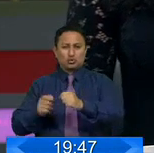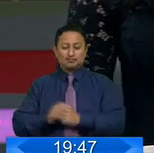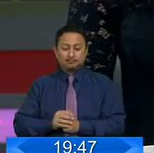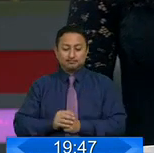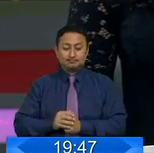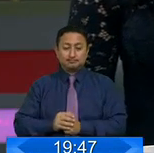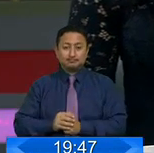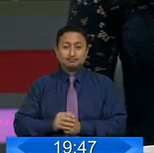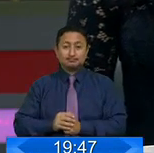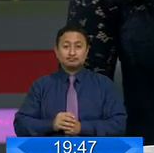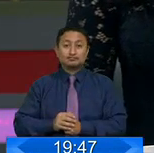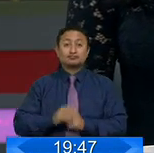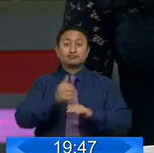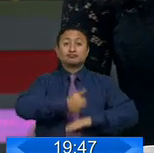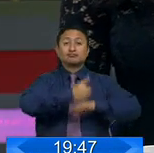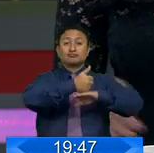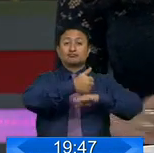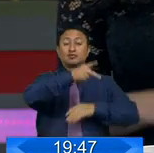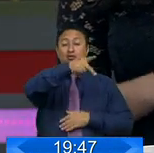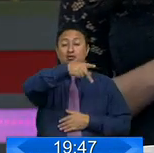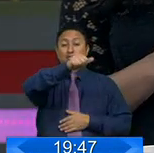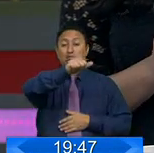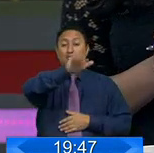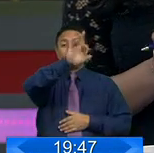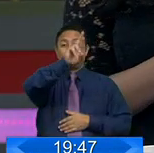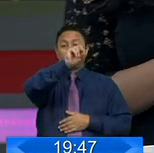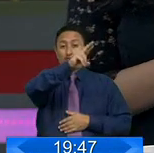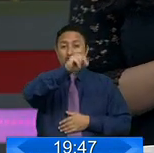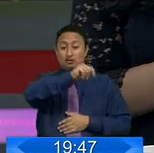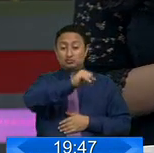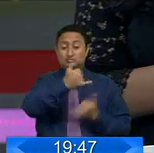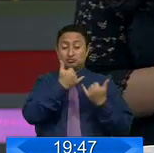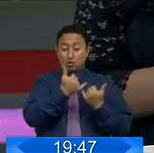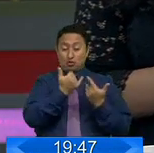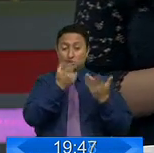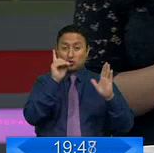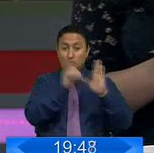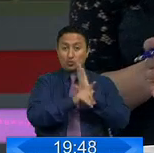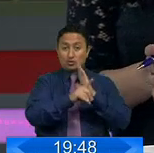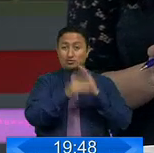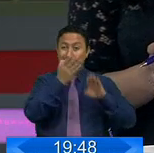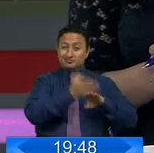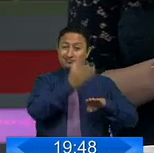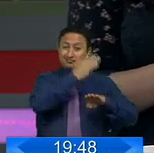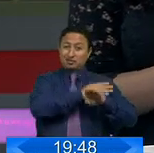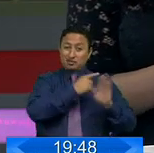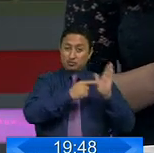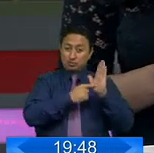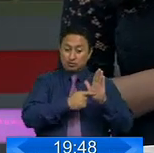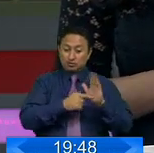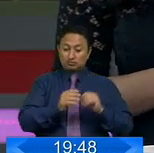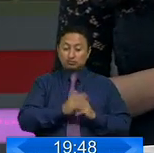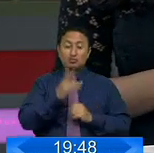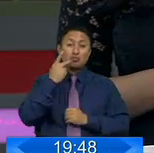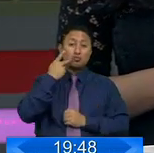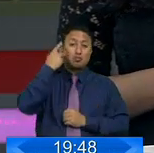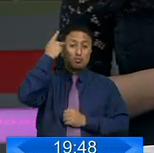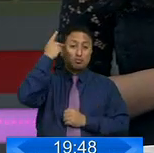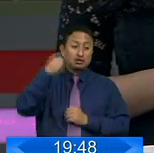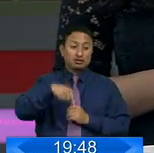el patronato San José sostiene que de los casos que han salido a la luz en los últimos días, los padres de familia